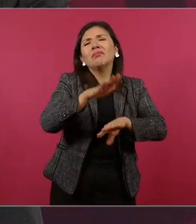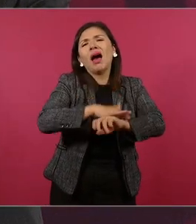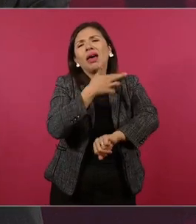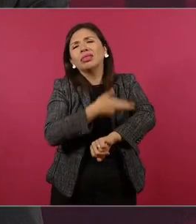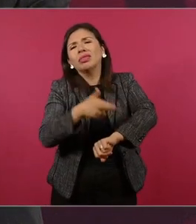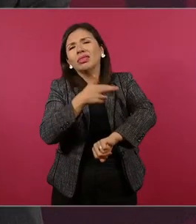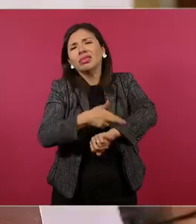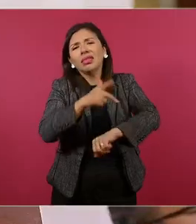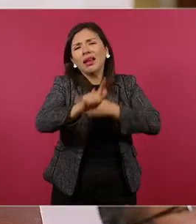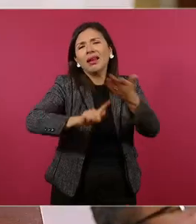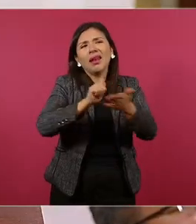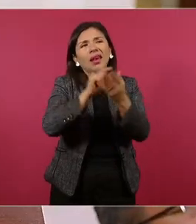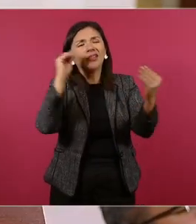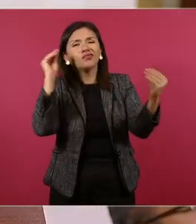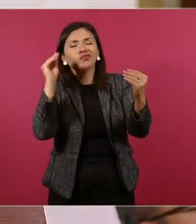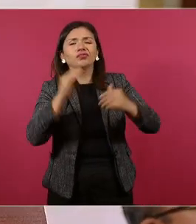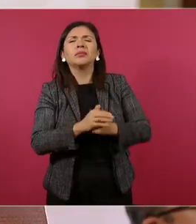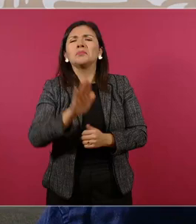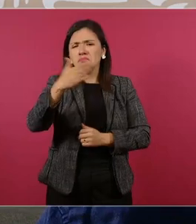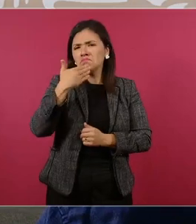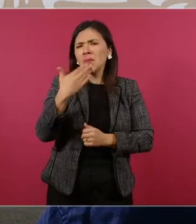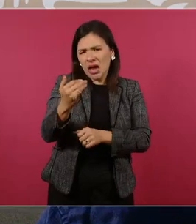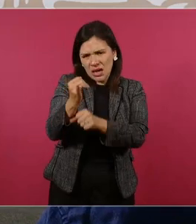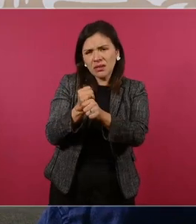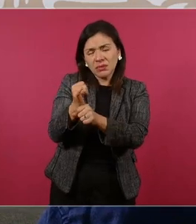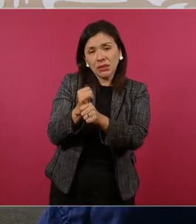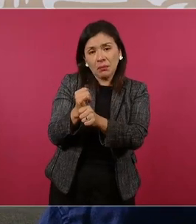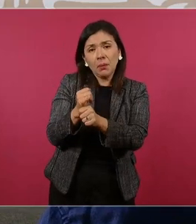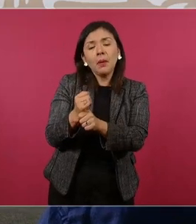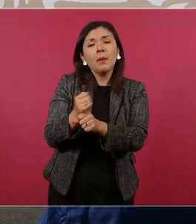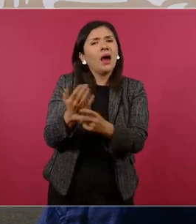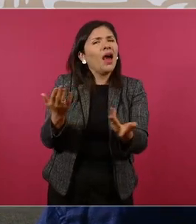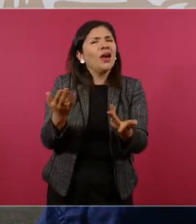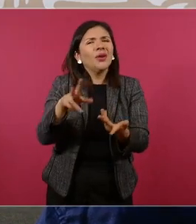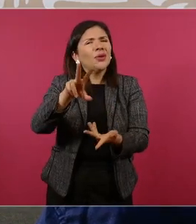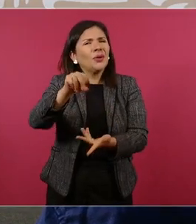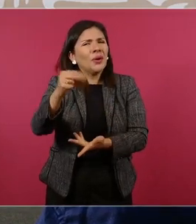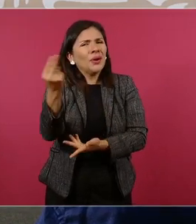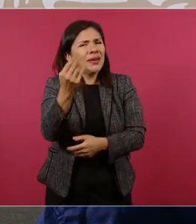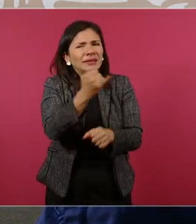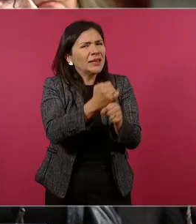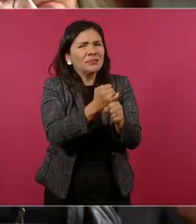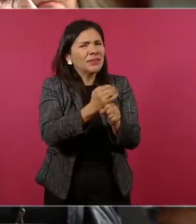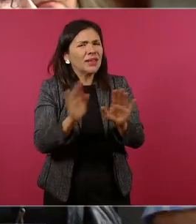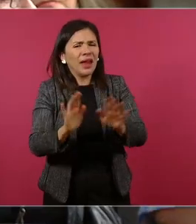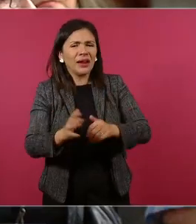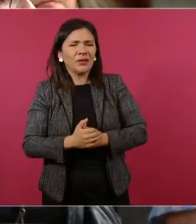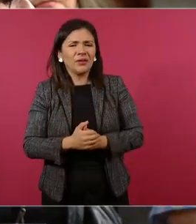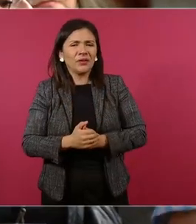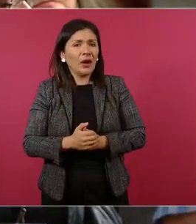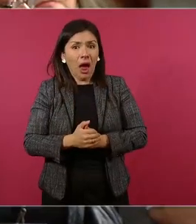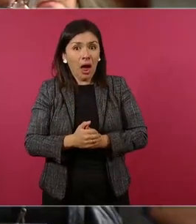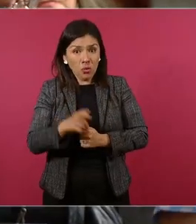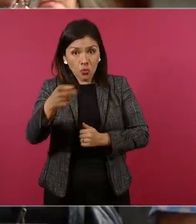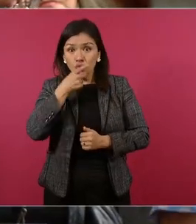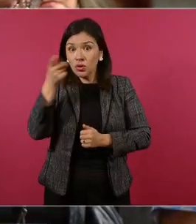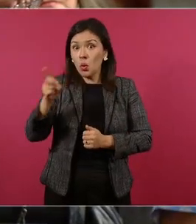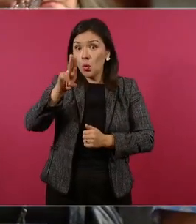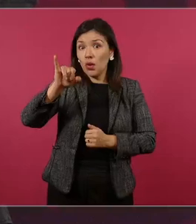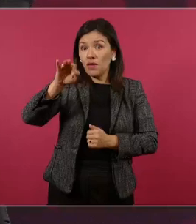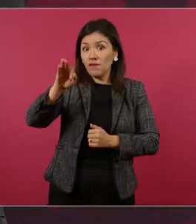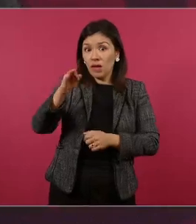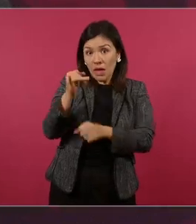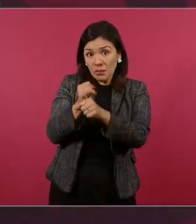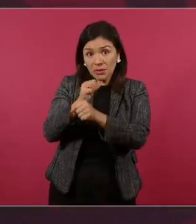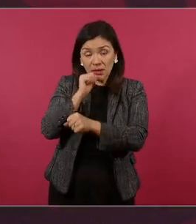legal está bien que los investiguen presidente pero por no investigarlos pero Ah ya le vo a decir a la wif que no los investigue